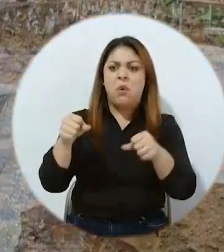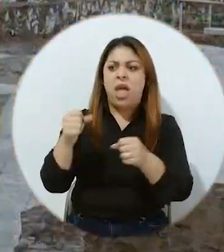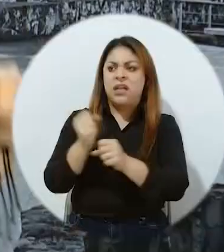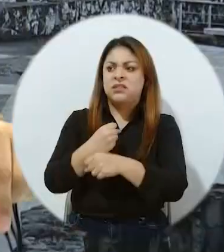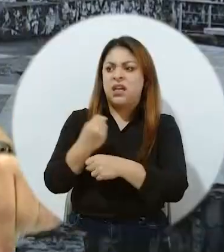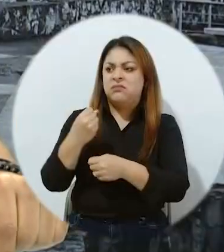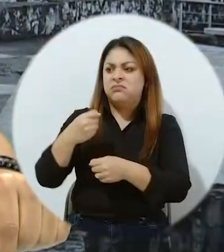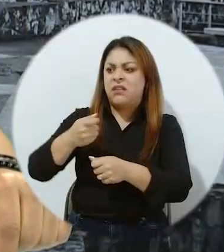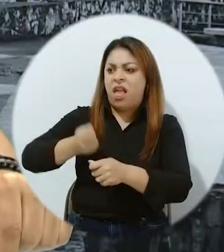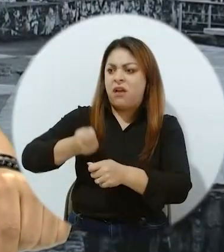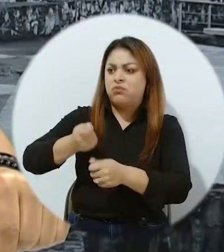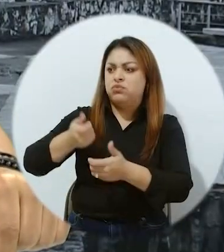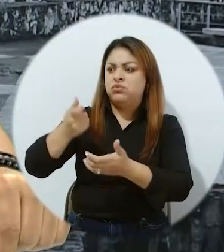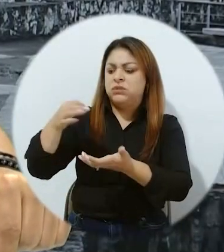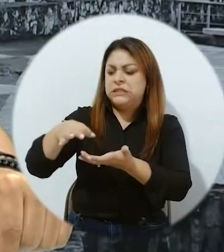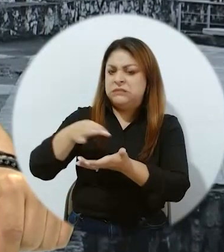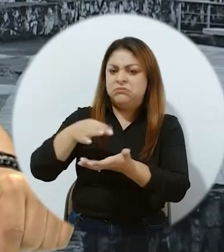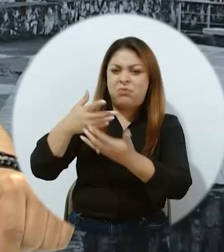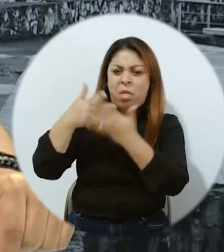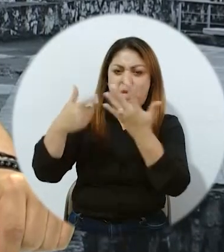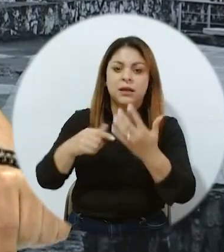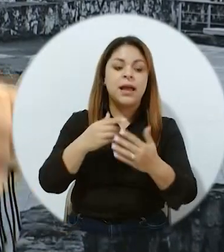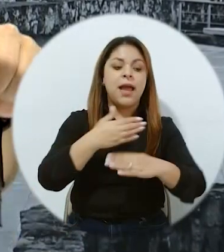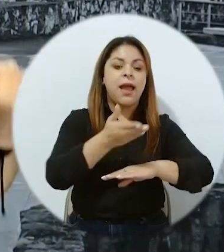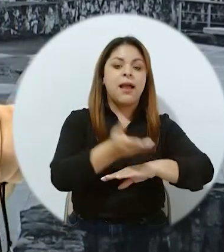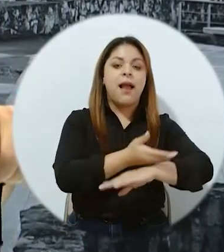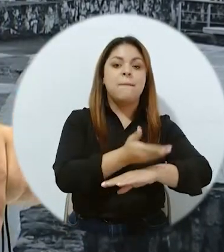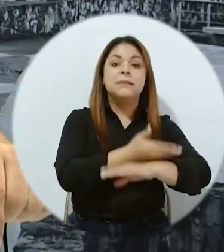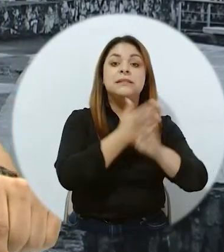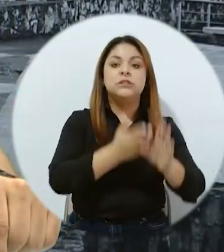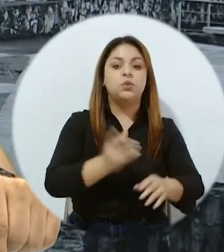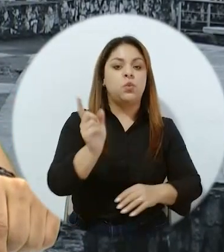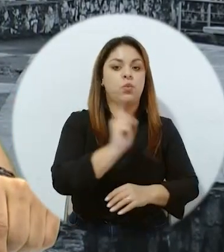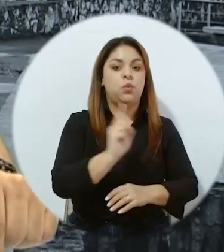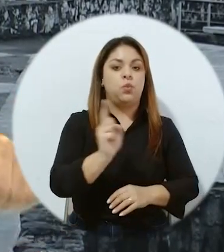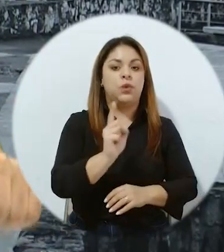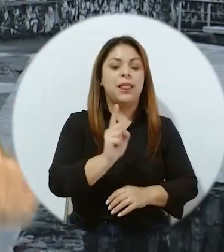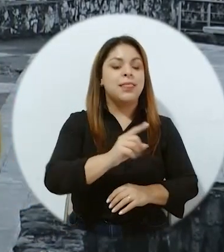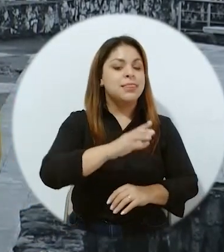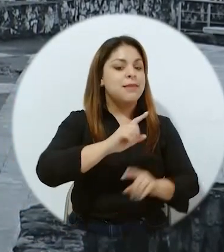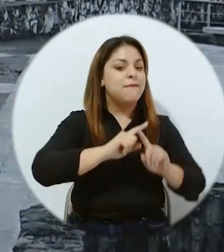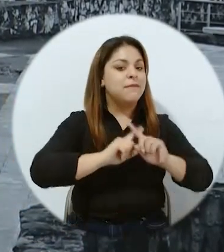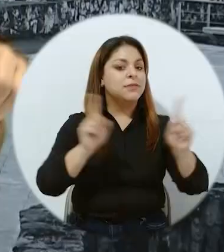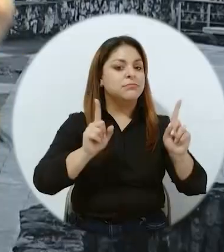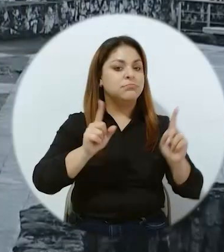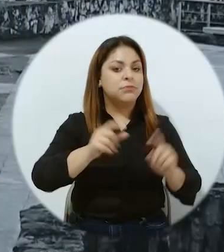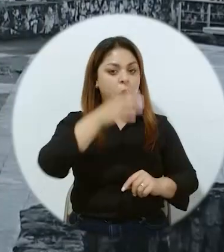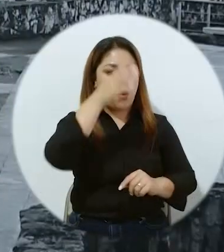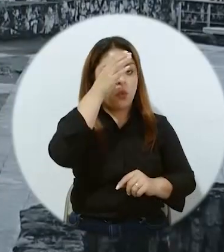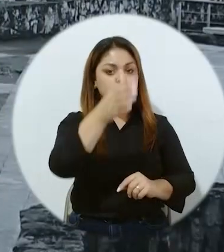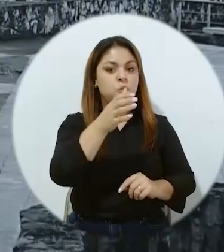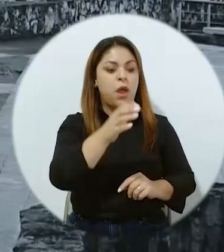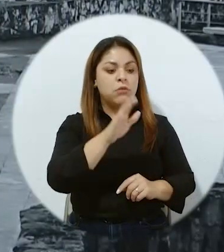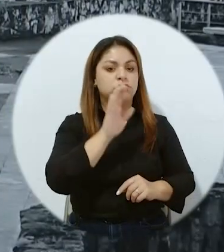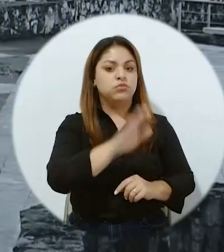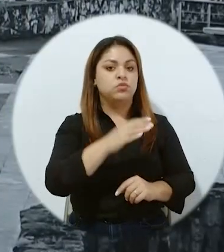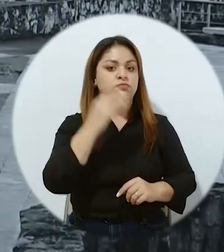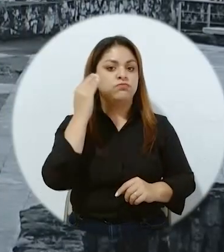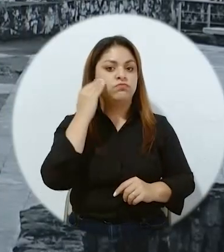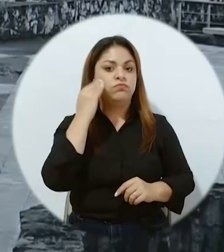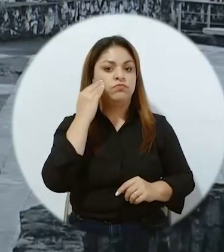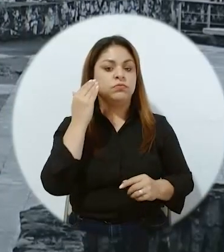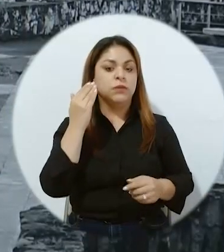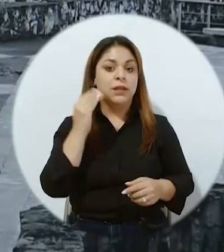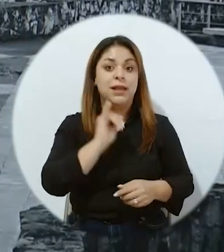La palabra campesino o campesina no. Es una palabra que es específica, que tiene que ver con una cultura, con un saber hacer. Y eso